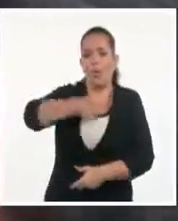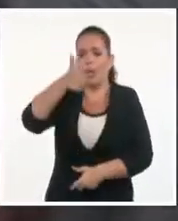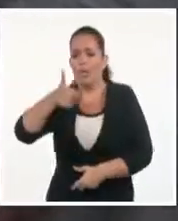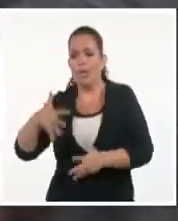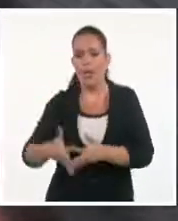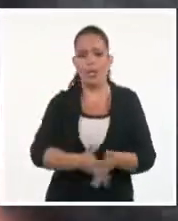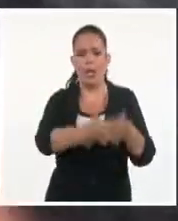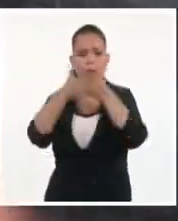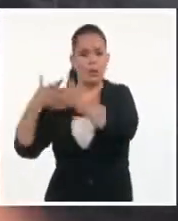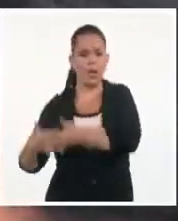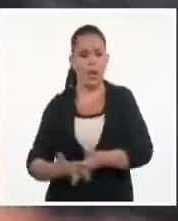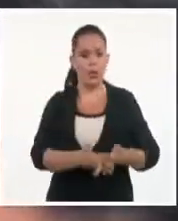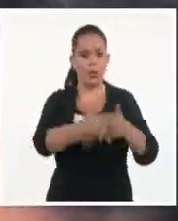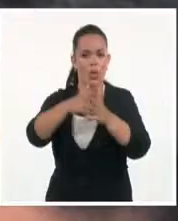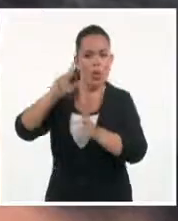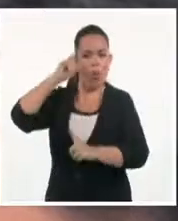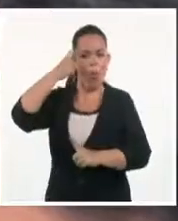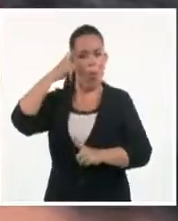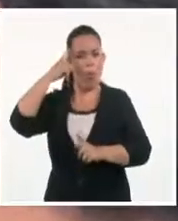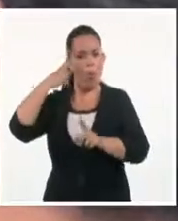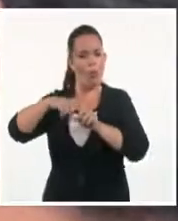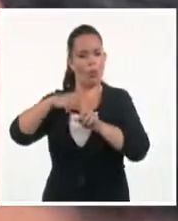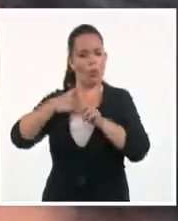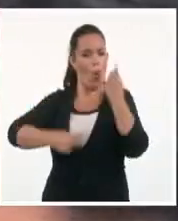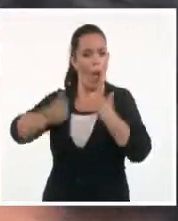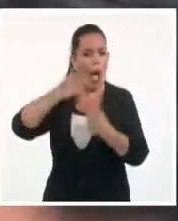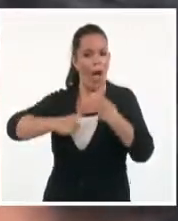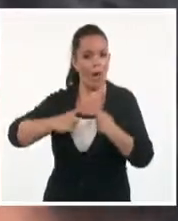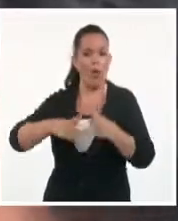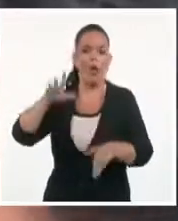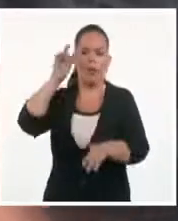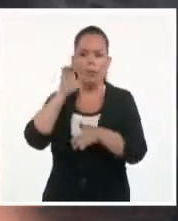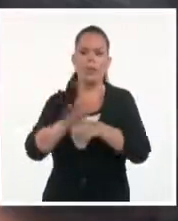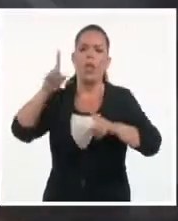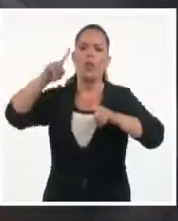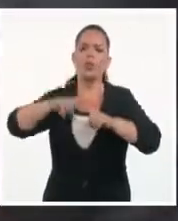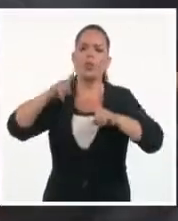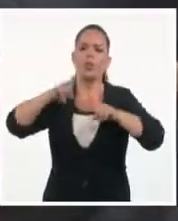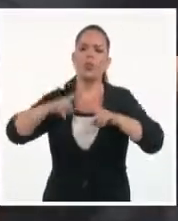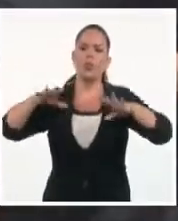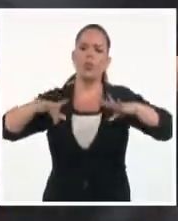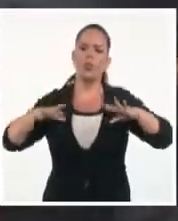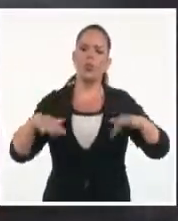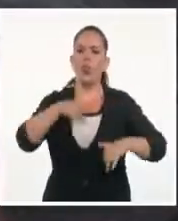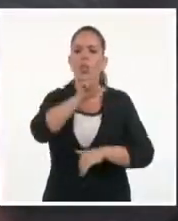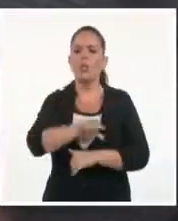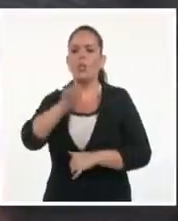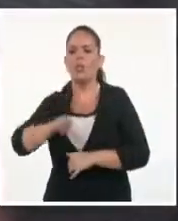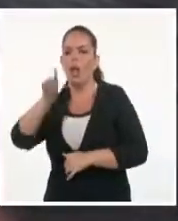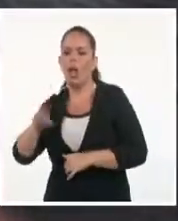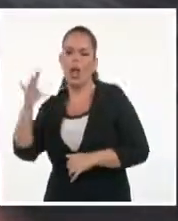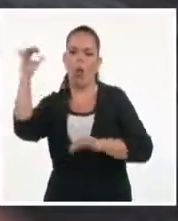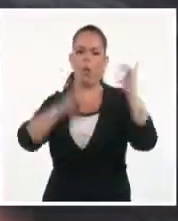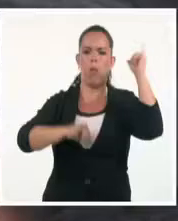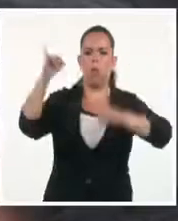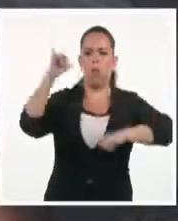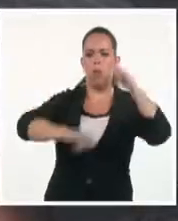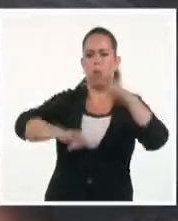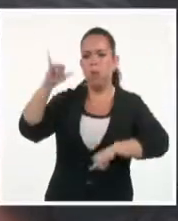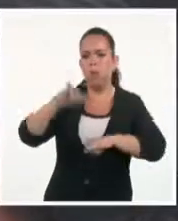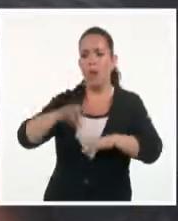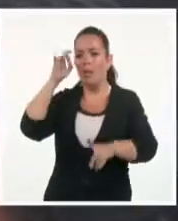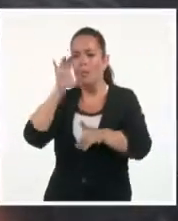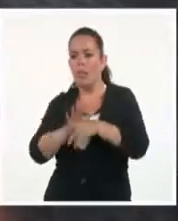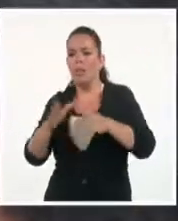Cuba. También, si somos más seguros en la vacuna y somos un país reconocido con seguridad, vendrán más turistas a Cuba, tendremos fuentes de ingresos, volverá a llegar remesa a